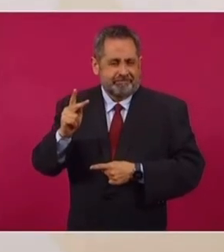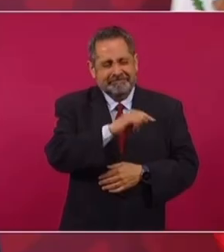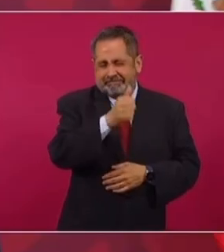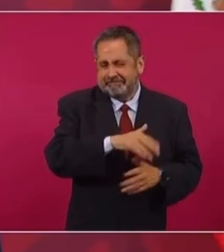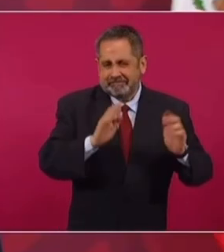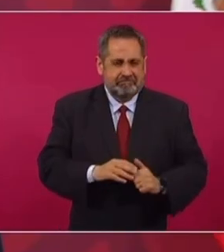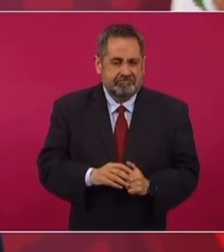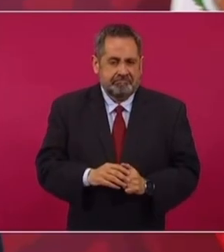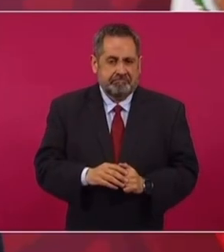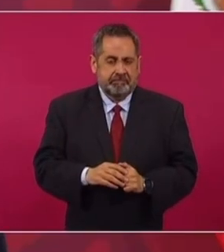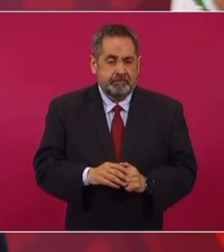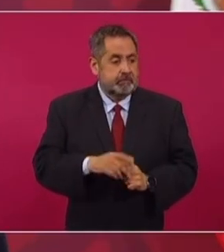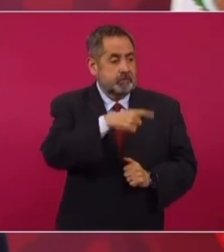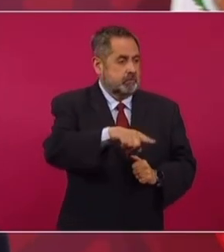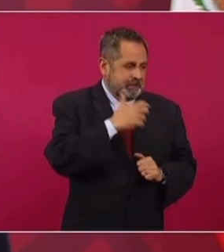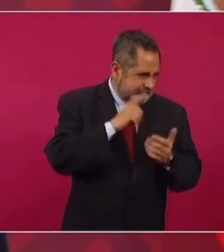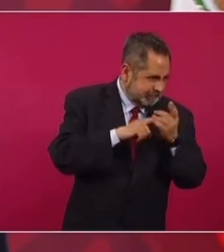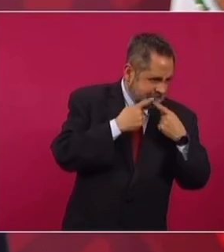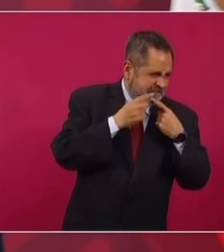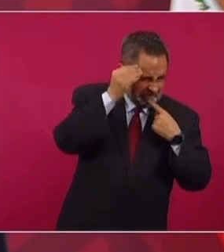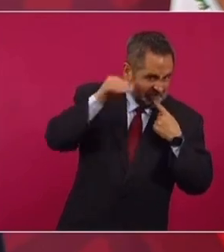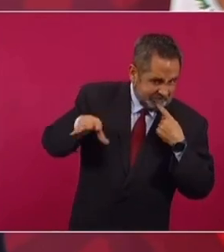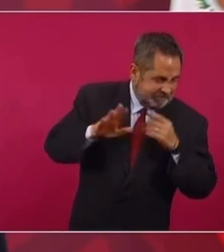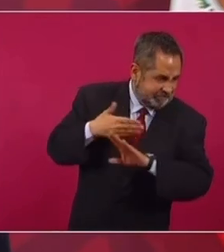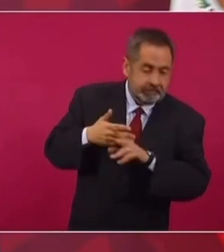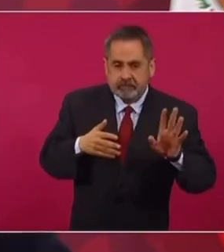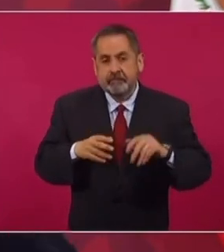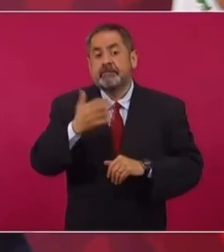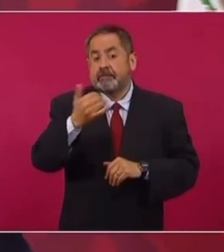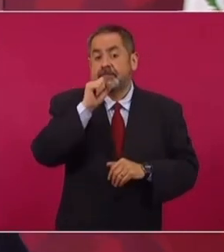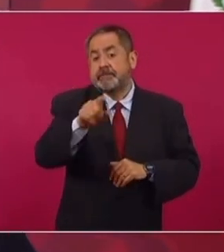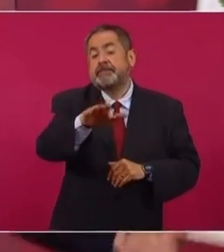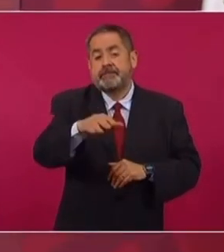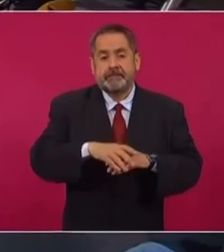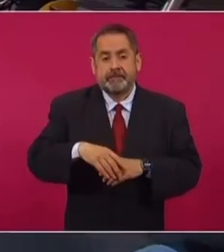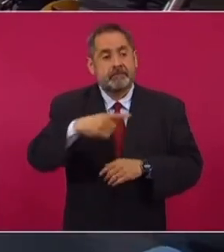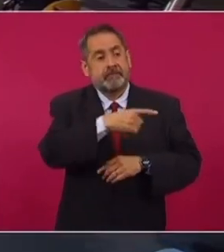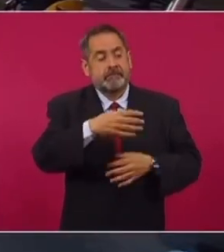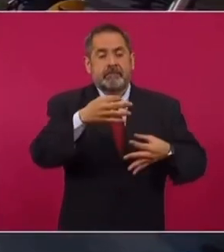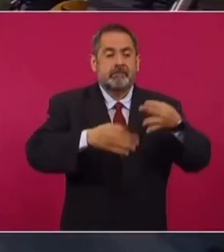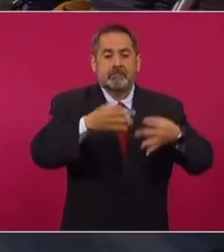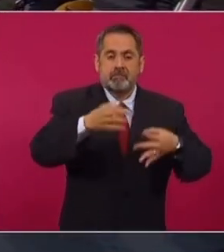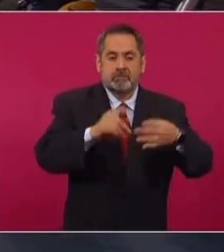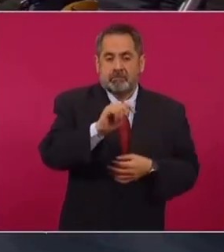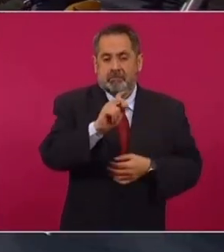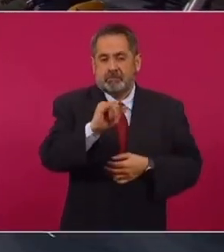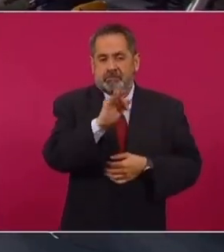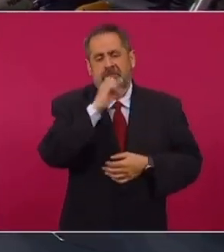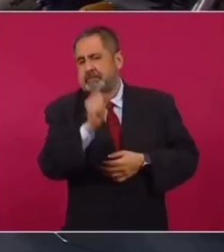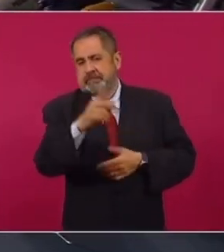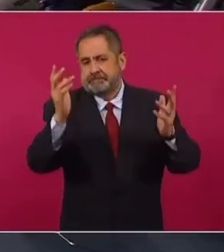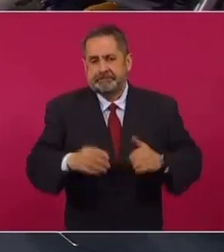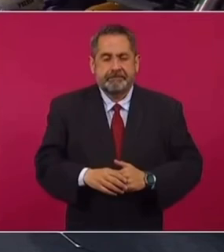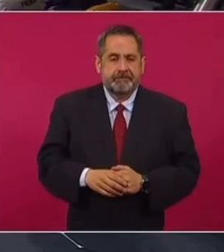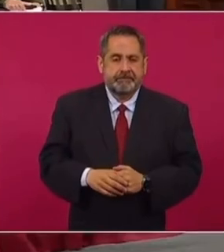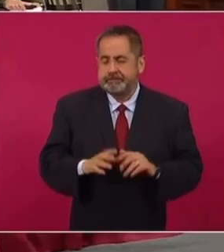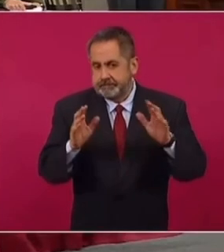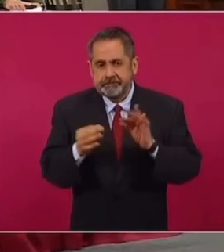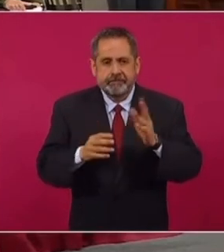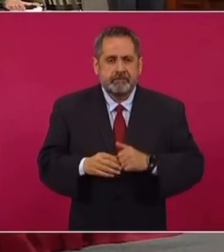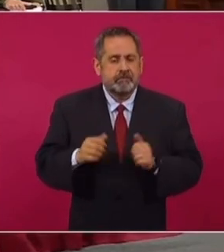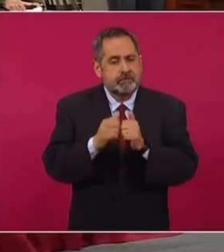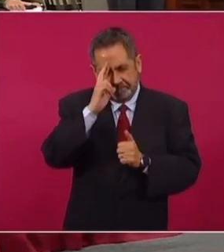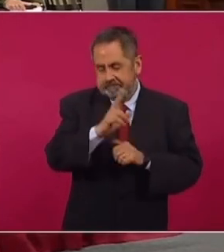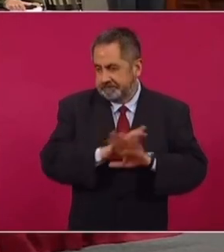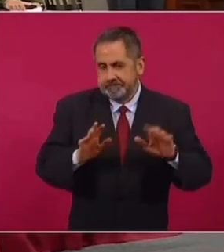tiempos. Hay toda una intencionalidad política detrás. Ah, y el Tribunal Electoral, lo mismo. Nada más porque,